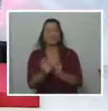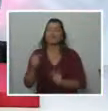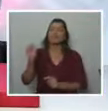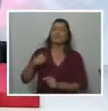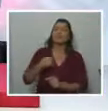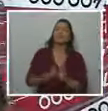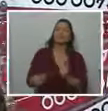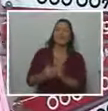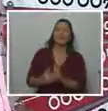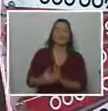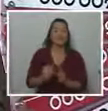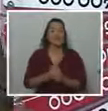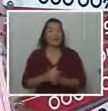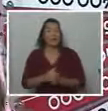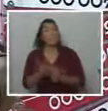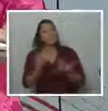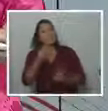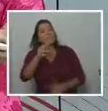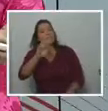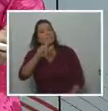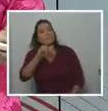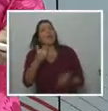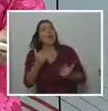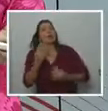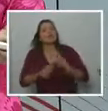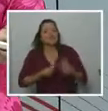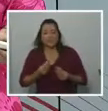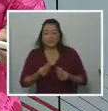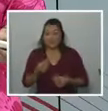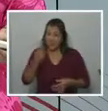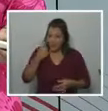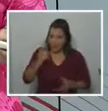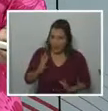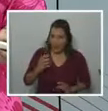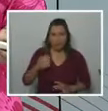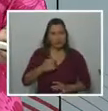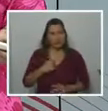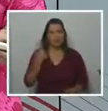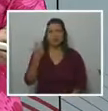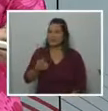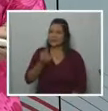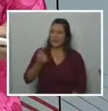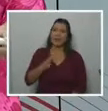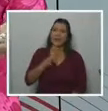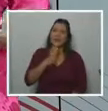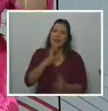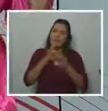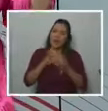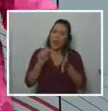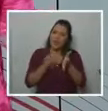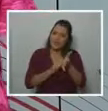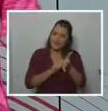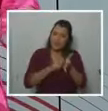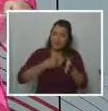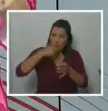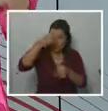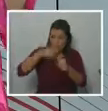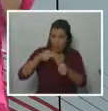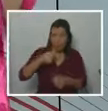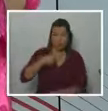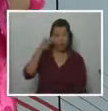la fe. Meli, cuénteme. Ay, Ari, vieras que yo siempre que hablo de las raspaditas, me acuerdo cuando era